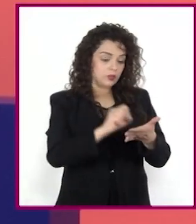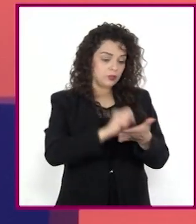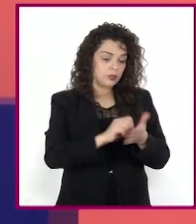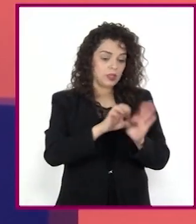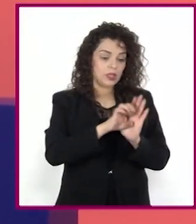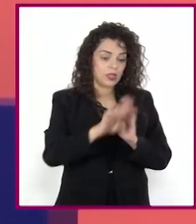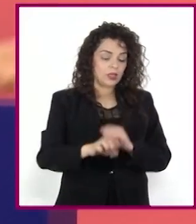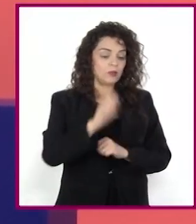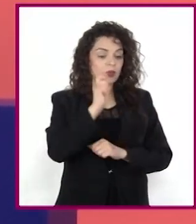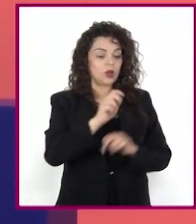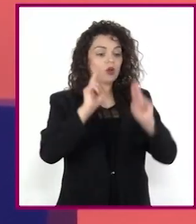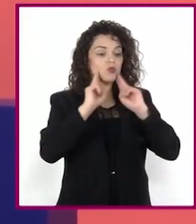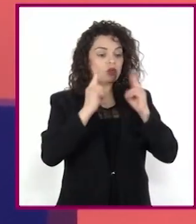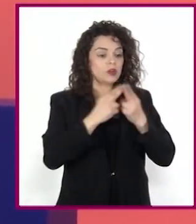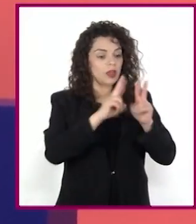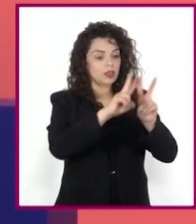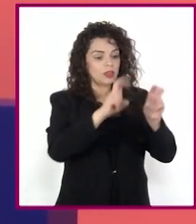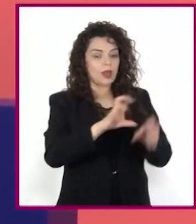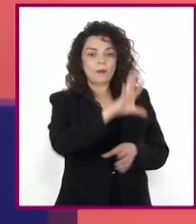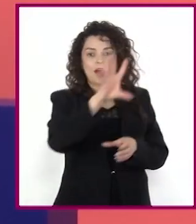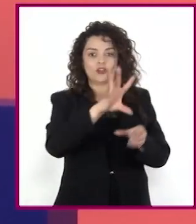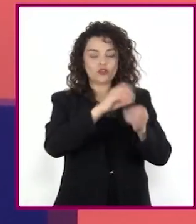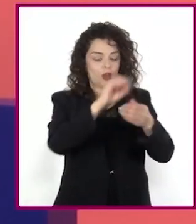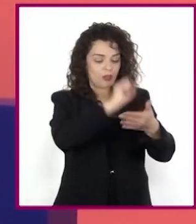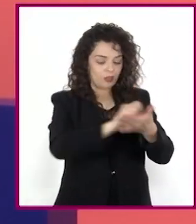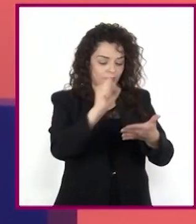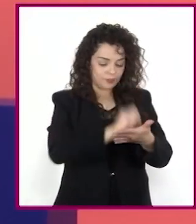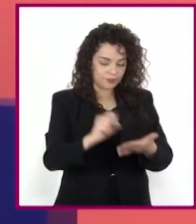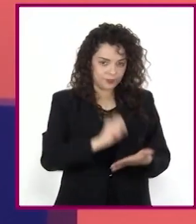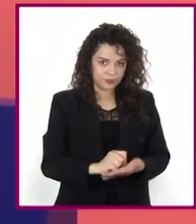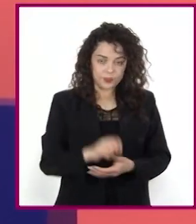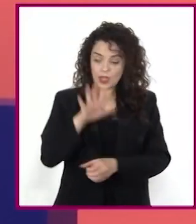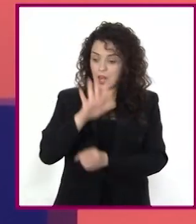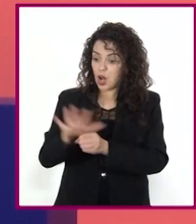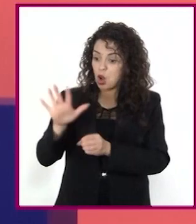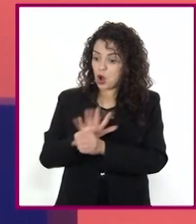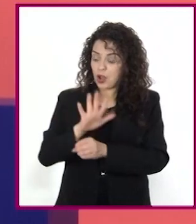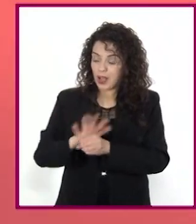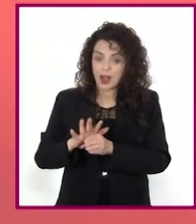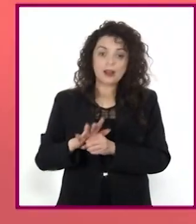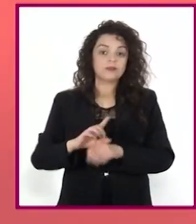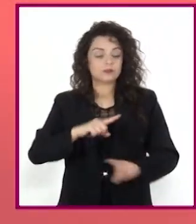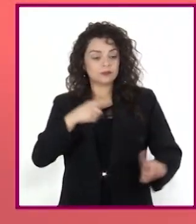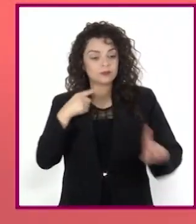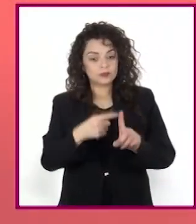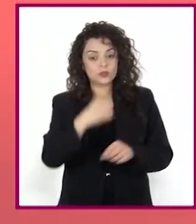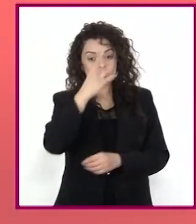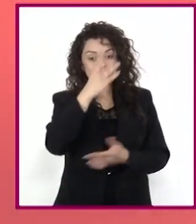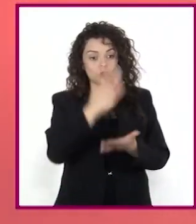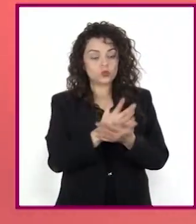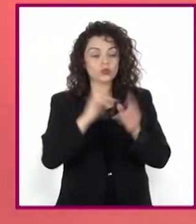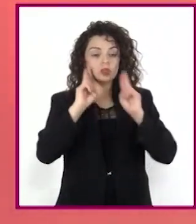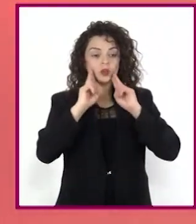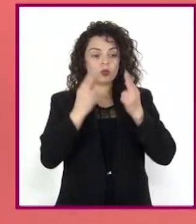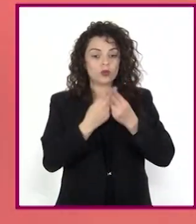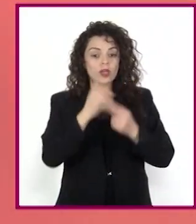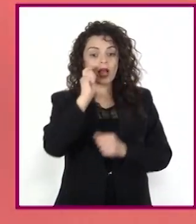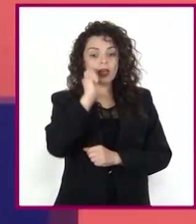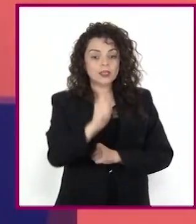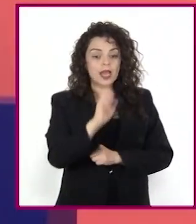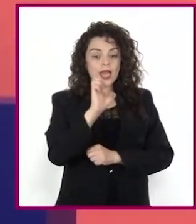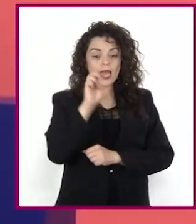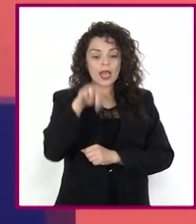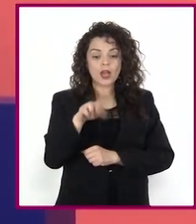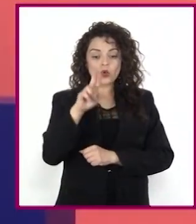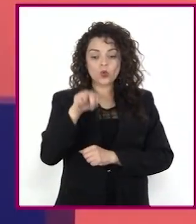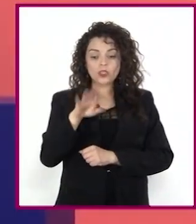unidad temática, todo el texto. Por su parte, la coherencia local se centra en una sola unidad, es decir, el enunciado o